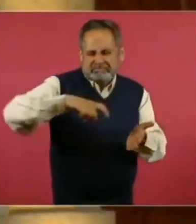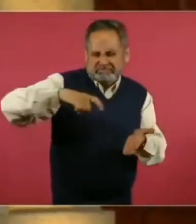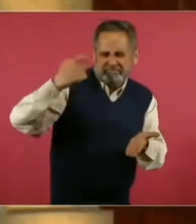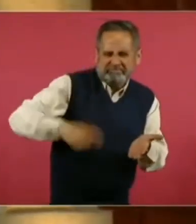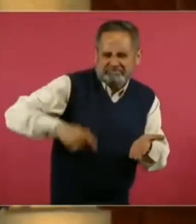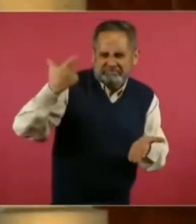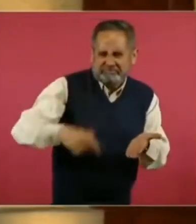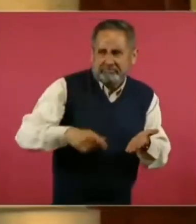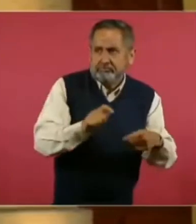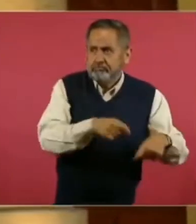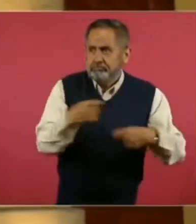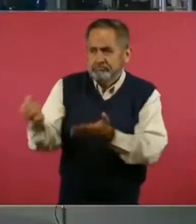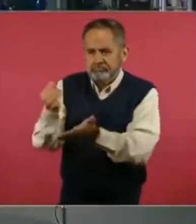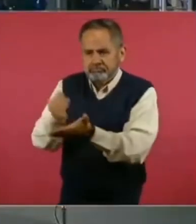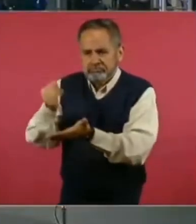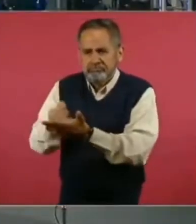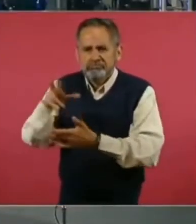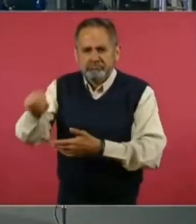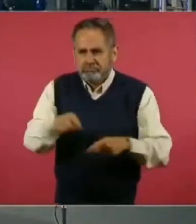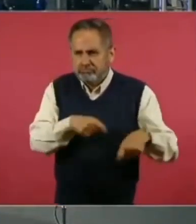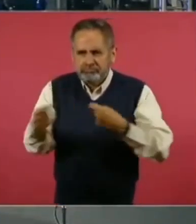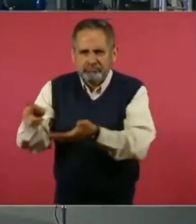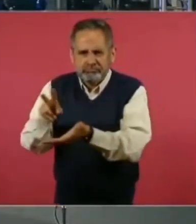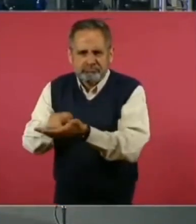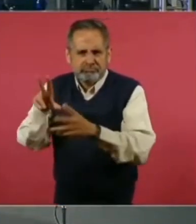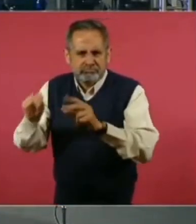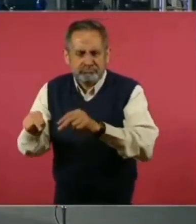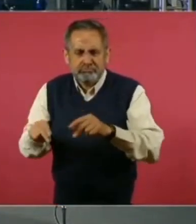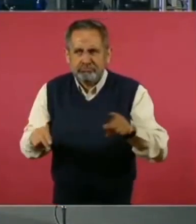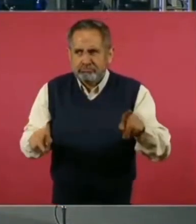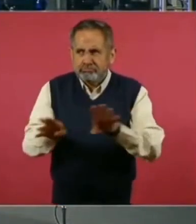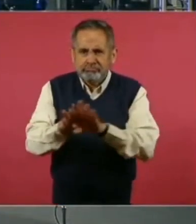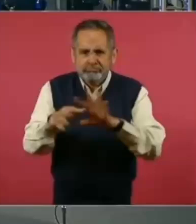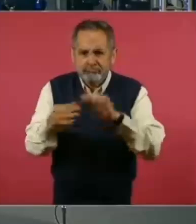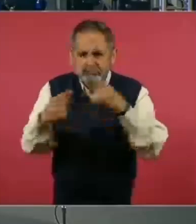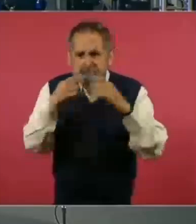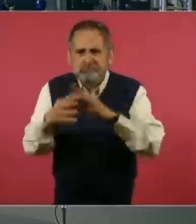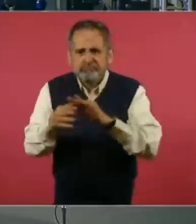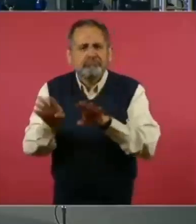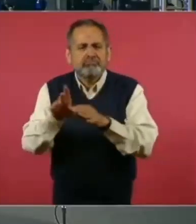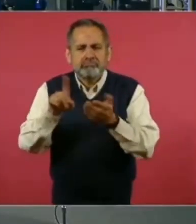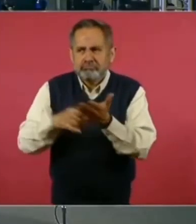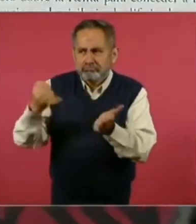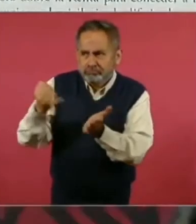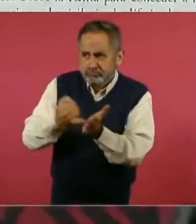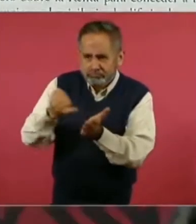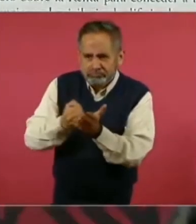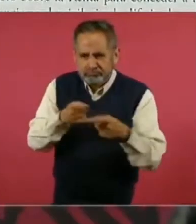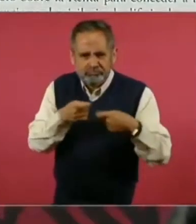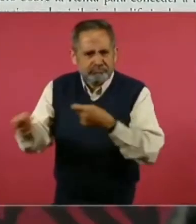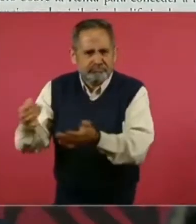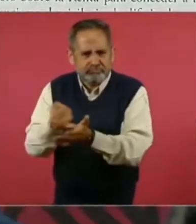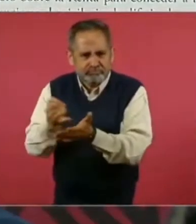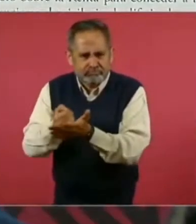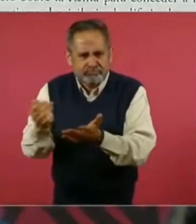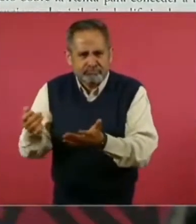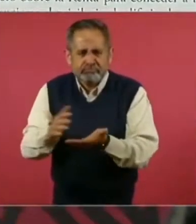no pagaban impuestos, se les condonaba el pago de impuestos.